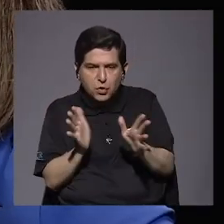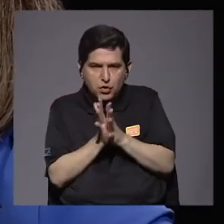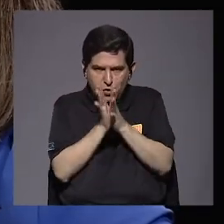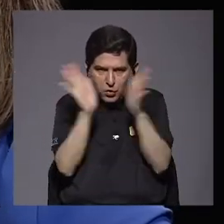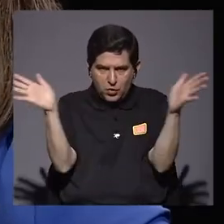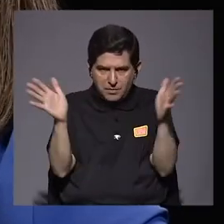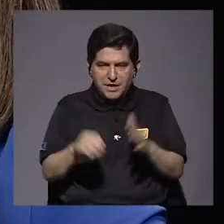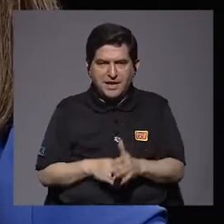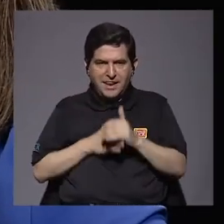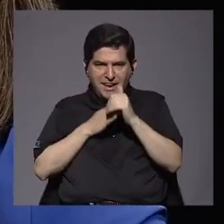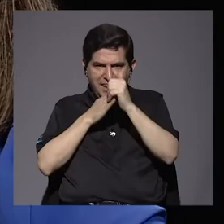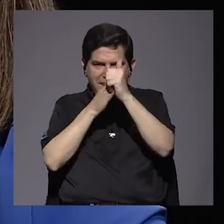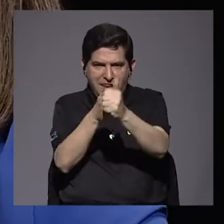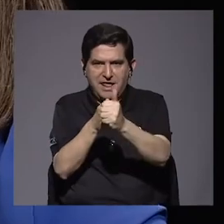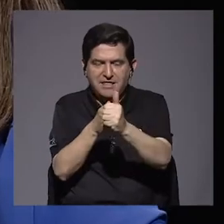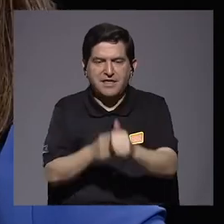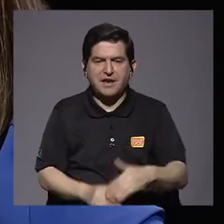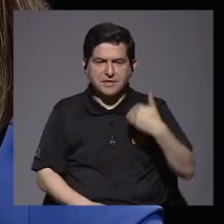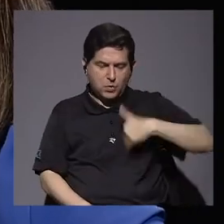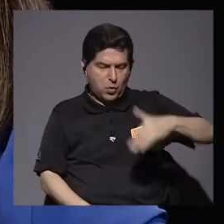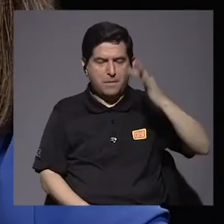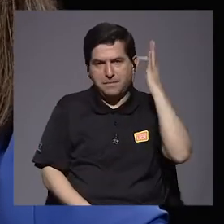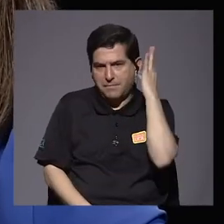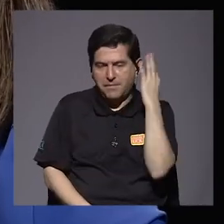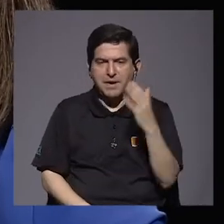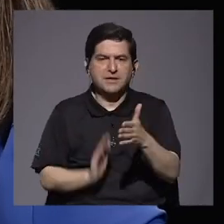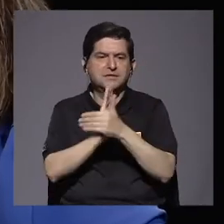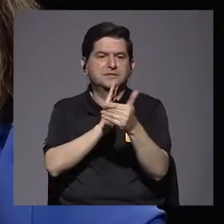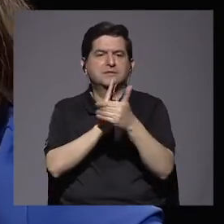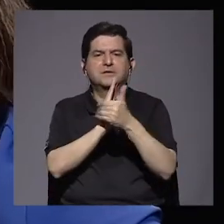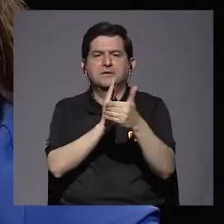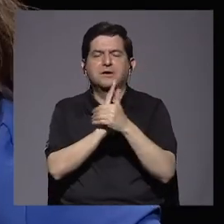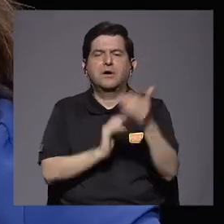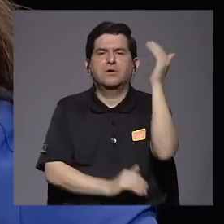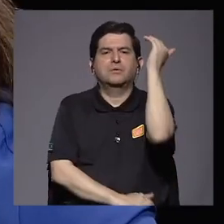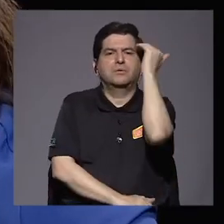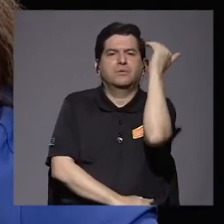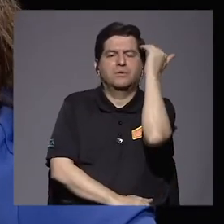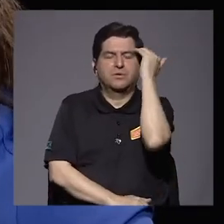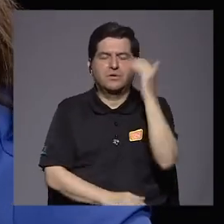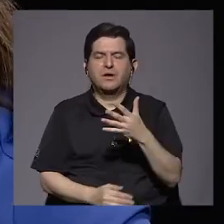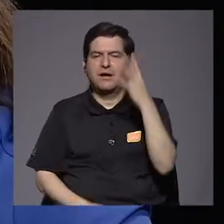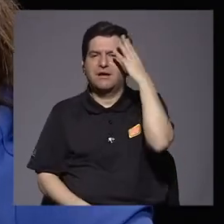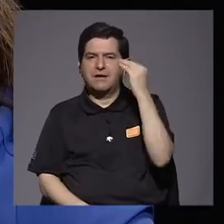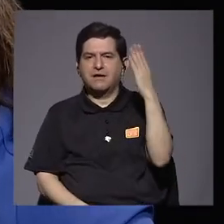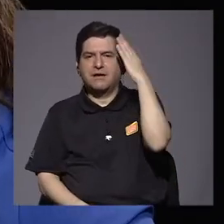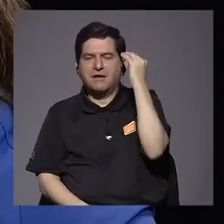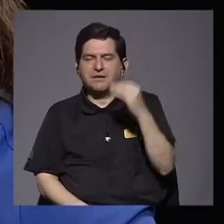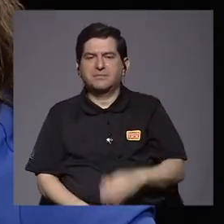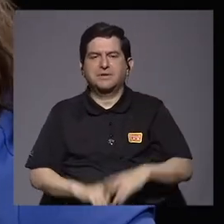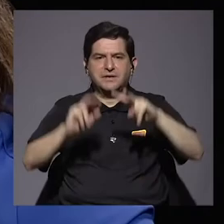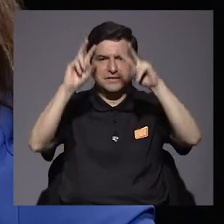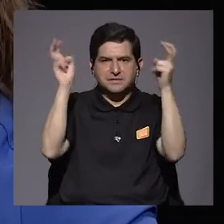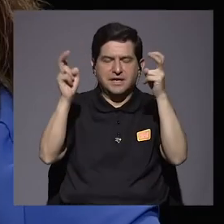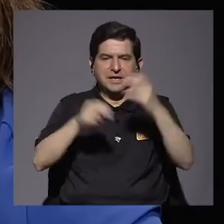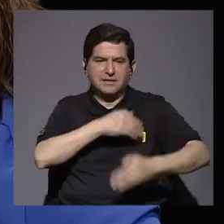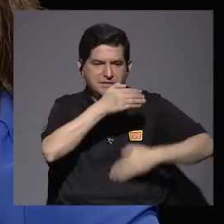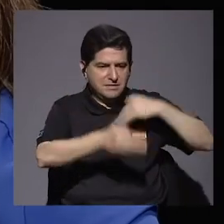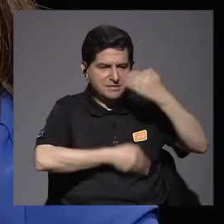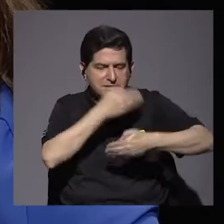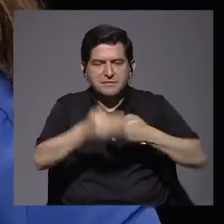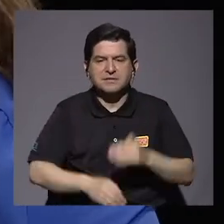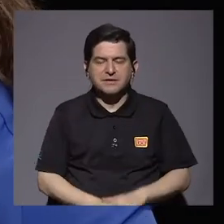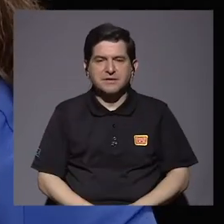universidades públicas sean lideradas por hombres y mujeres con las capacidades, los conocimientos y las experiencias en el tema de